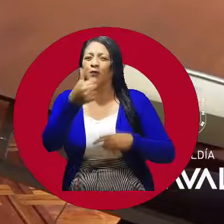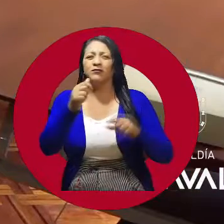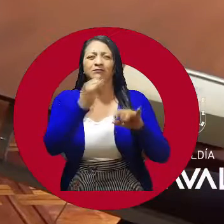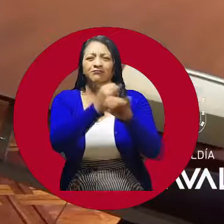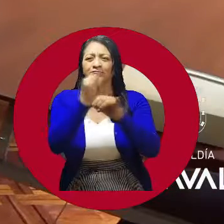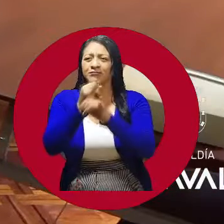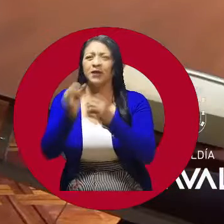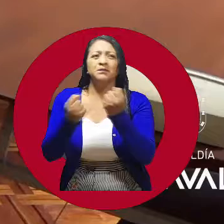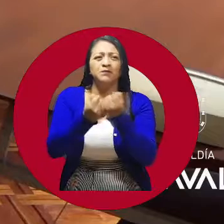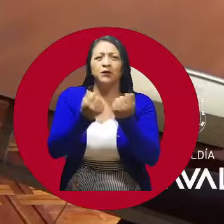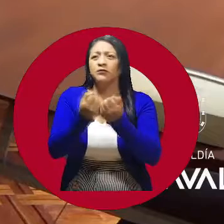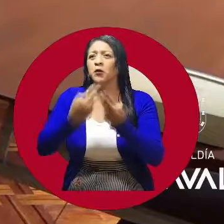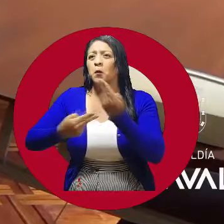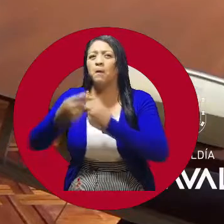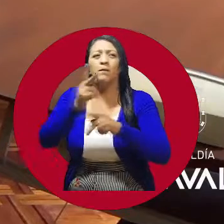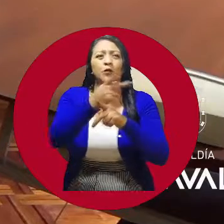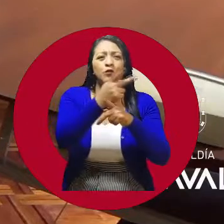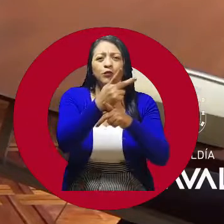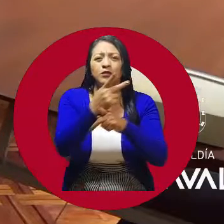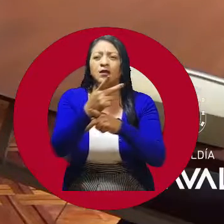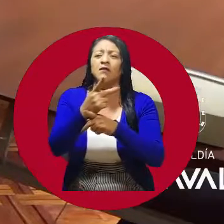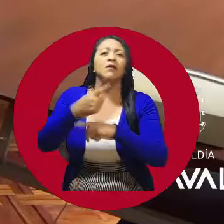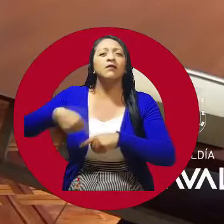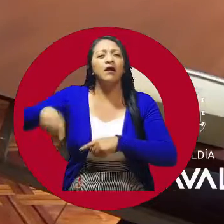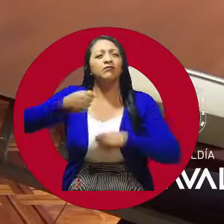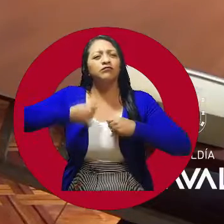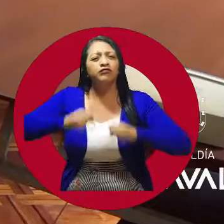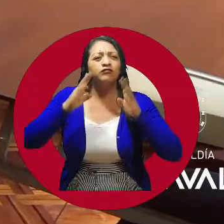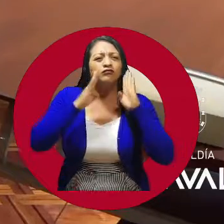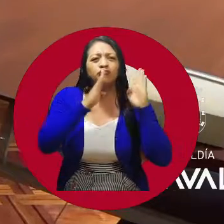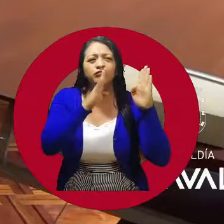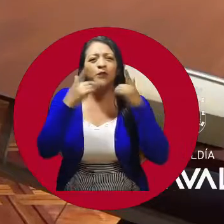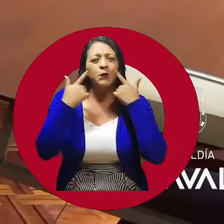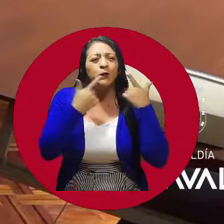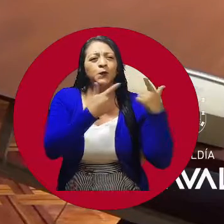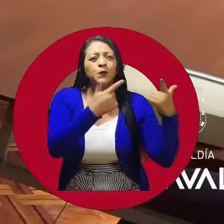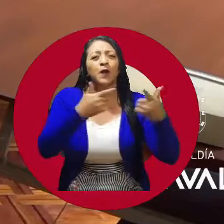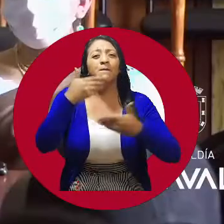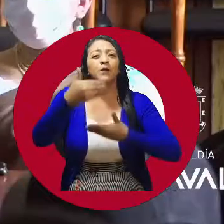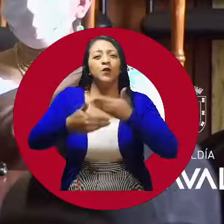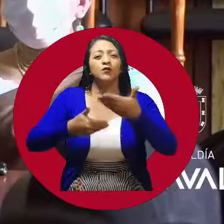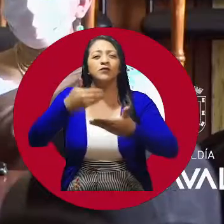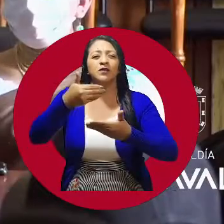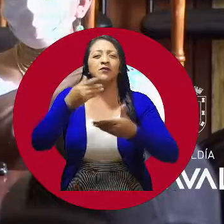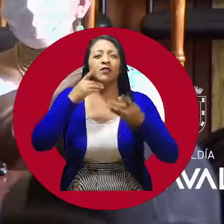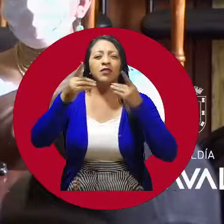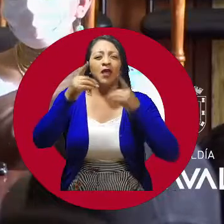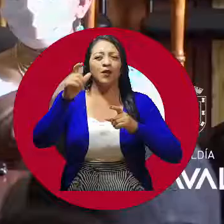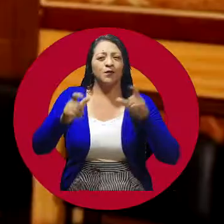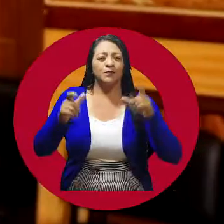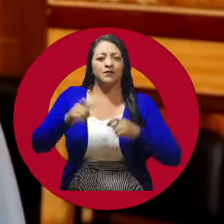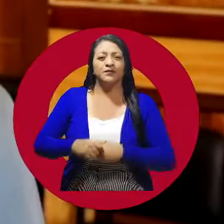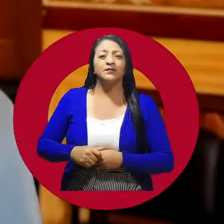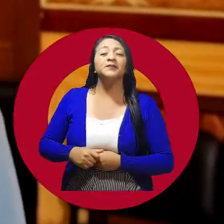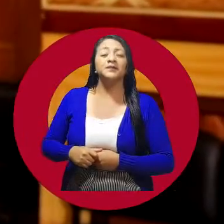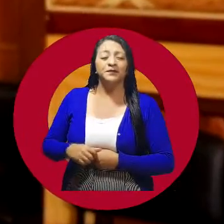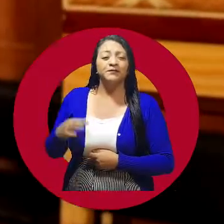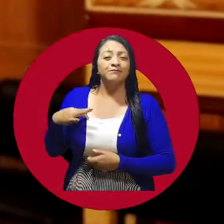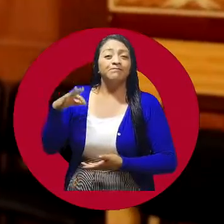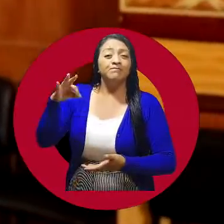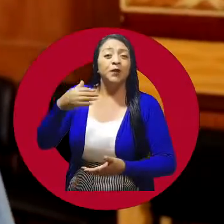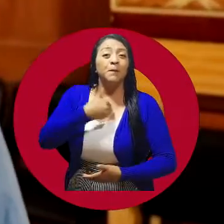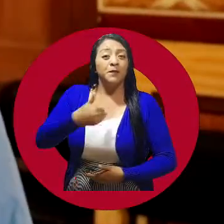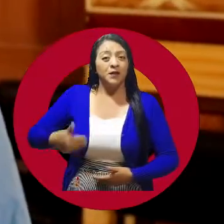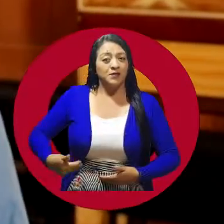Otavalo, importantes instituciones comerciales y productivas, quienes actuarán como veedores de este proceso de diálogo con la ciudadanía. Mi nombre es